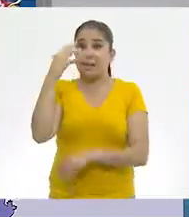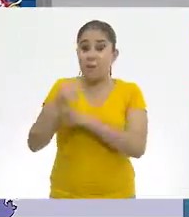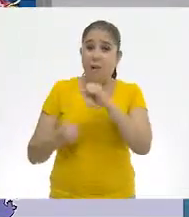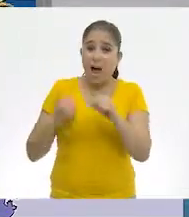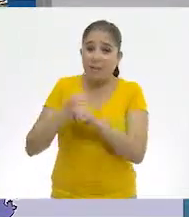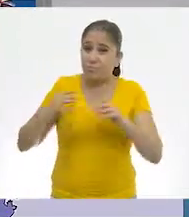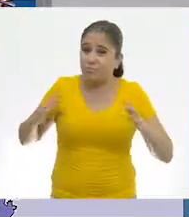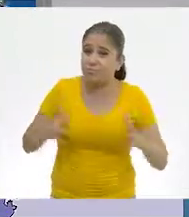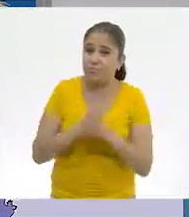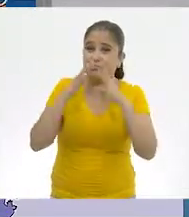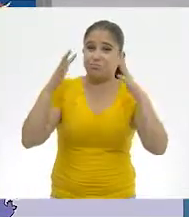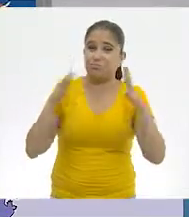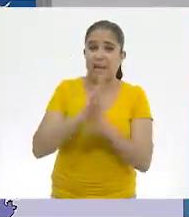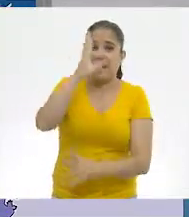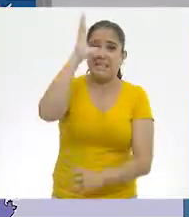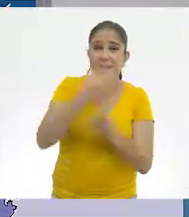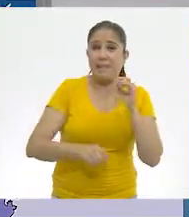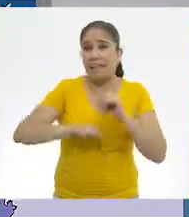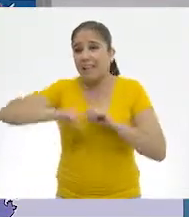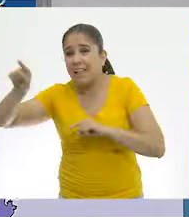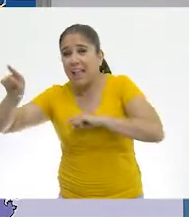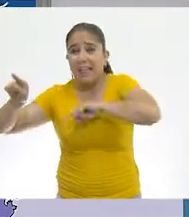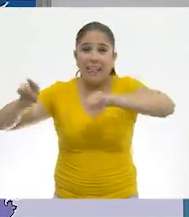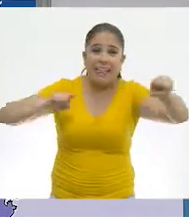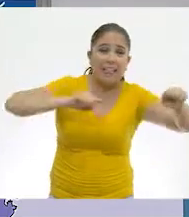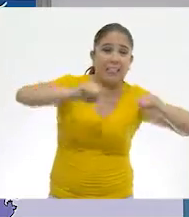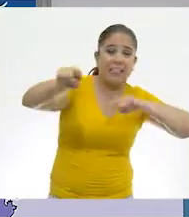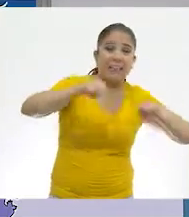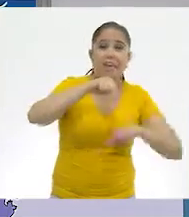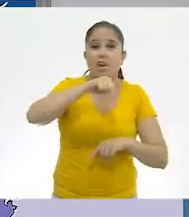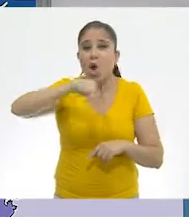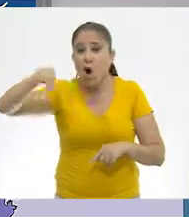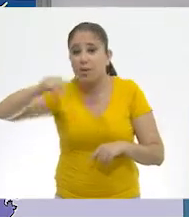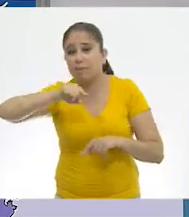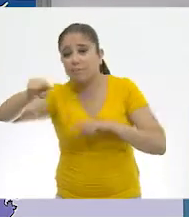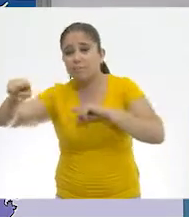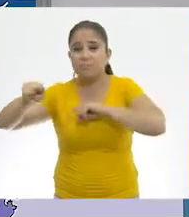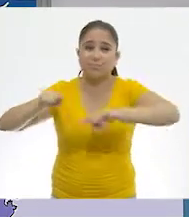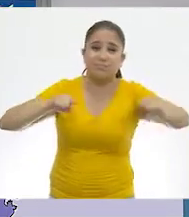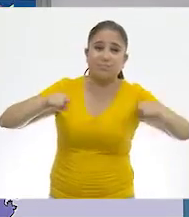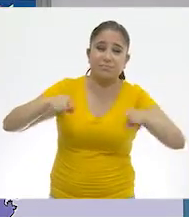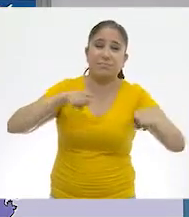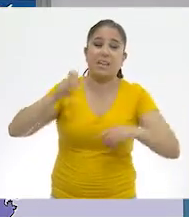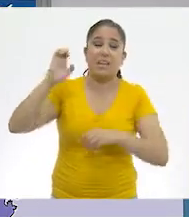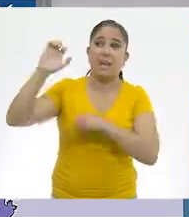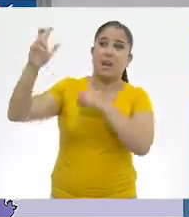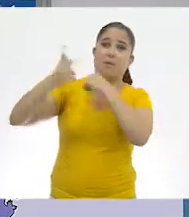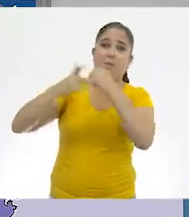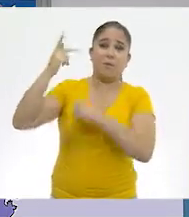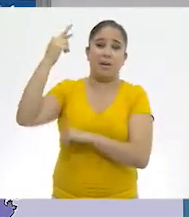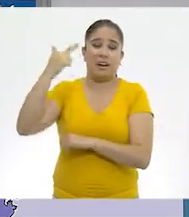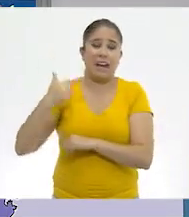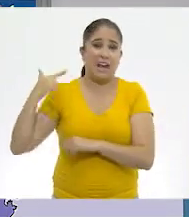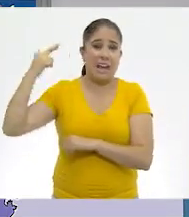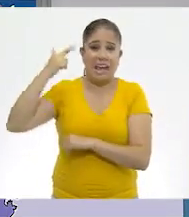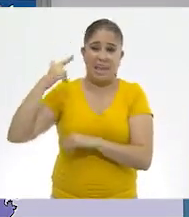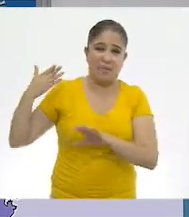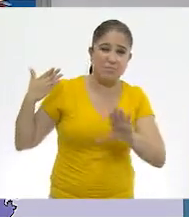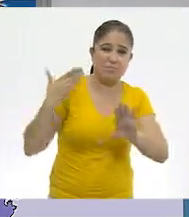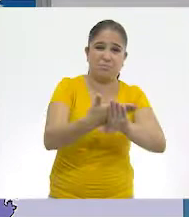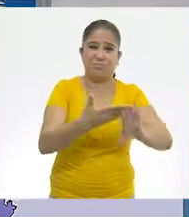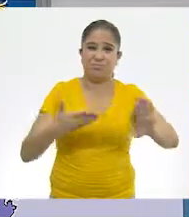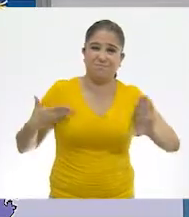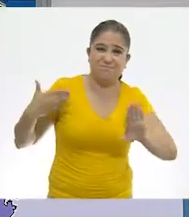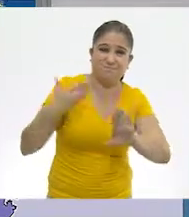guerra, huyendo para acá y por allá, por todo el norte del país, resistiendo contra un príncipe europeo por la autoridad de la nación,